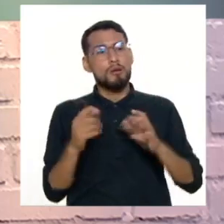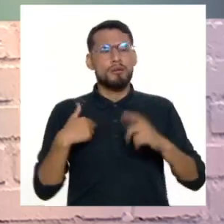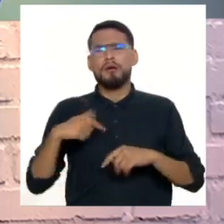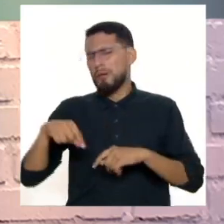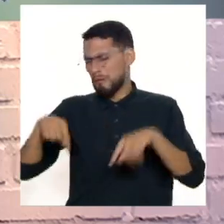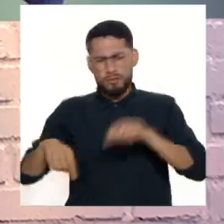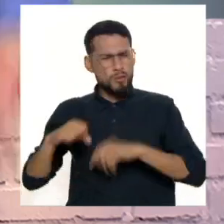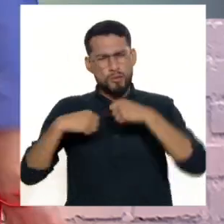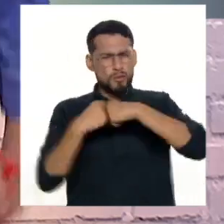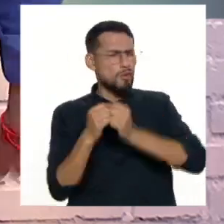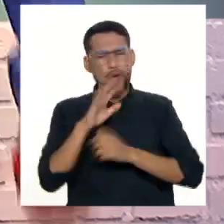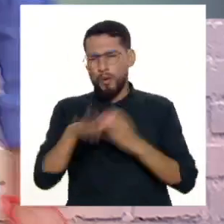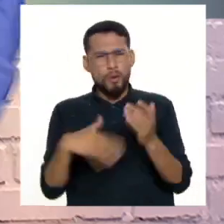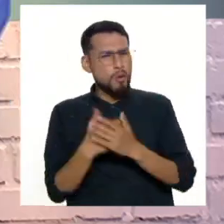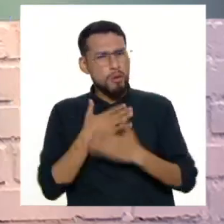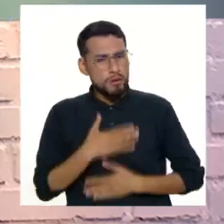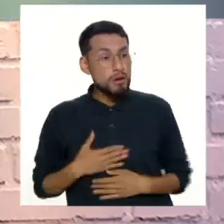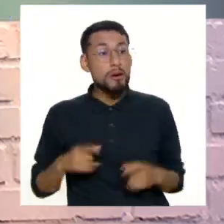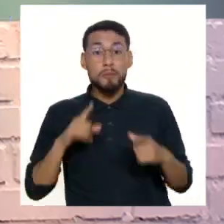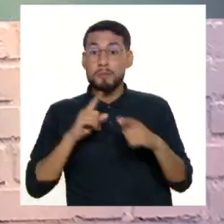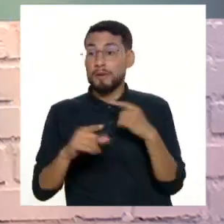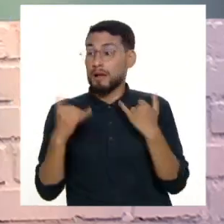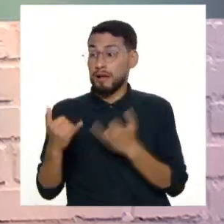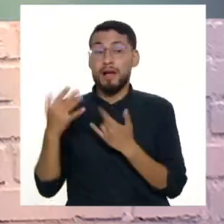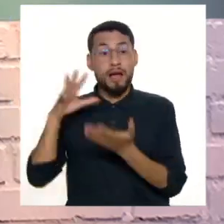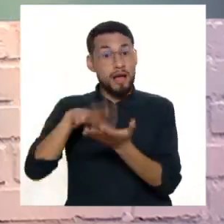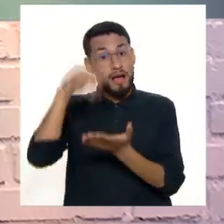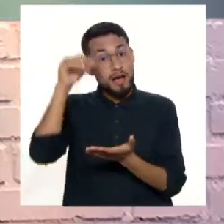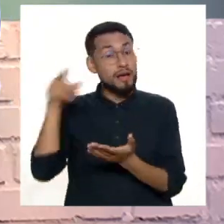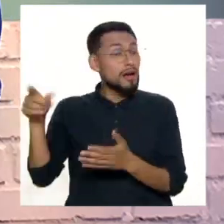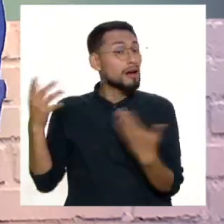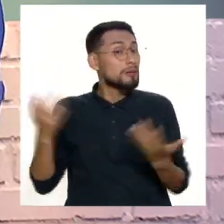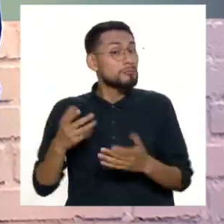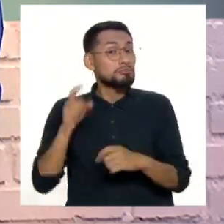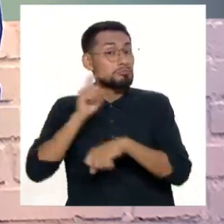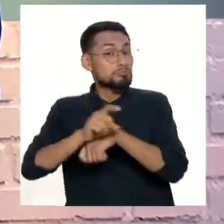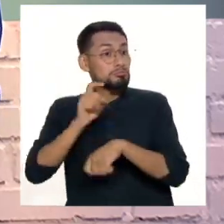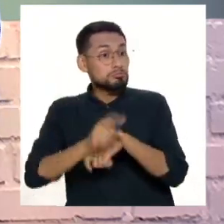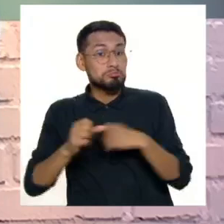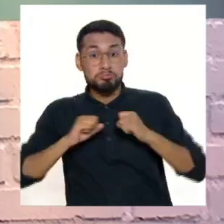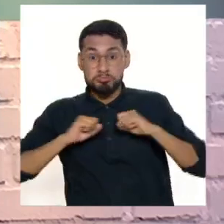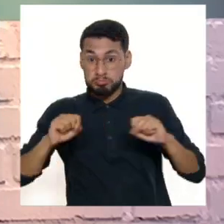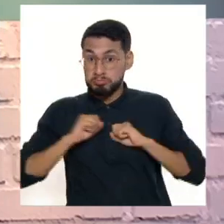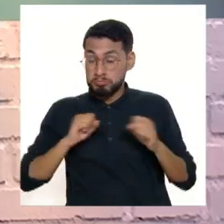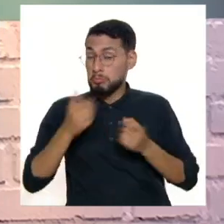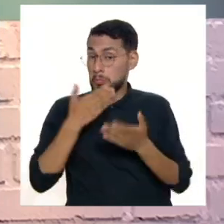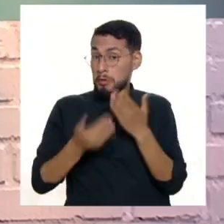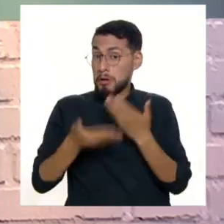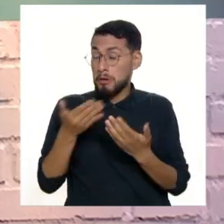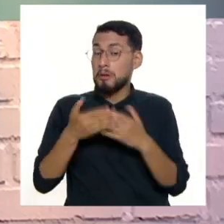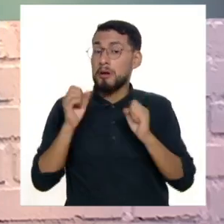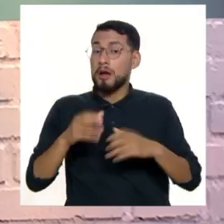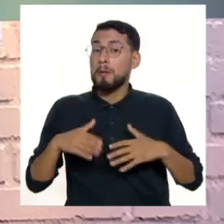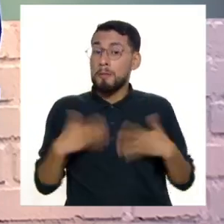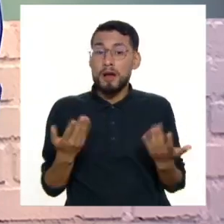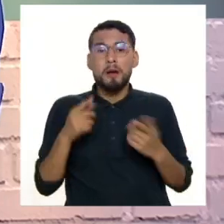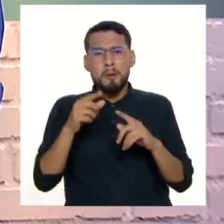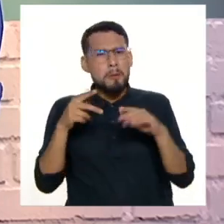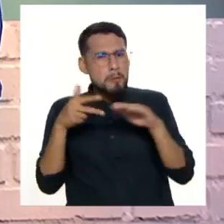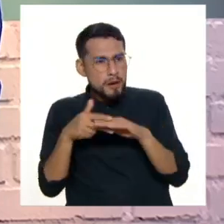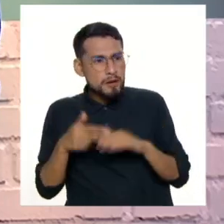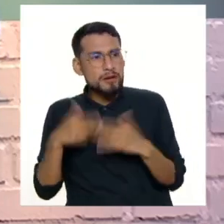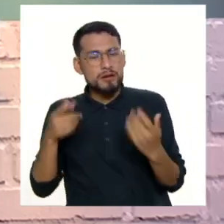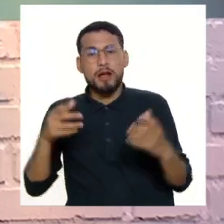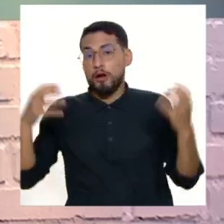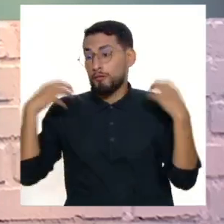rodillas, los pies, todo el cuerpo. Pero acá vamos a aprender unas técnicas, unos ejercicios muy sencillos para hacer esas pequeñas pausas